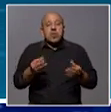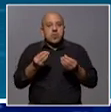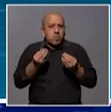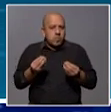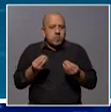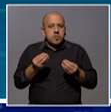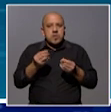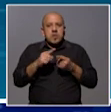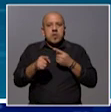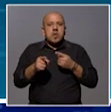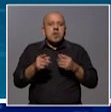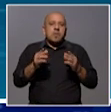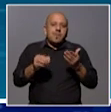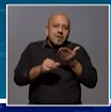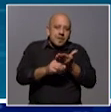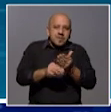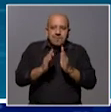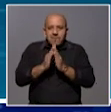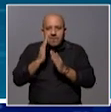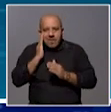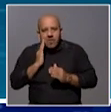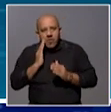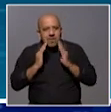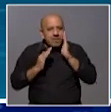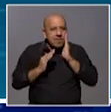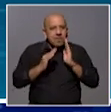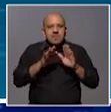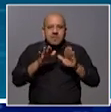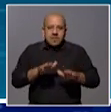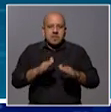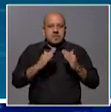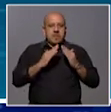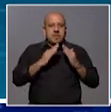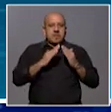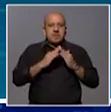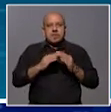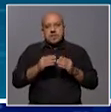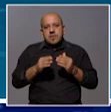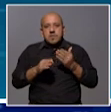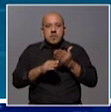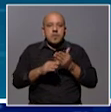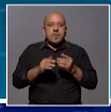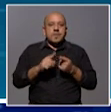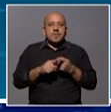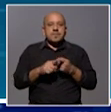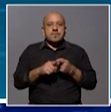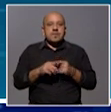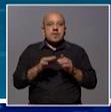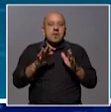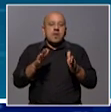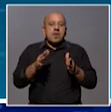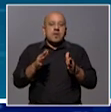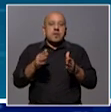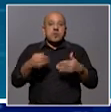bueno en una exhortación a los ciudadanos a quedarse en casa y un cierre